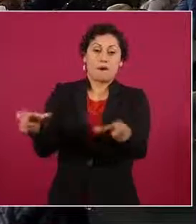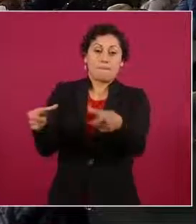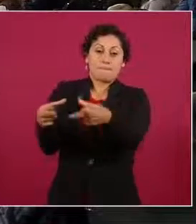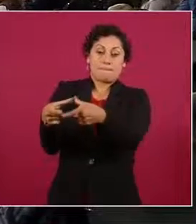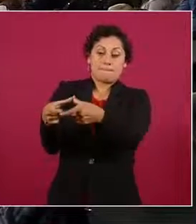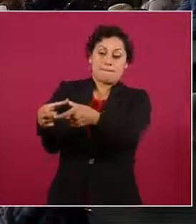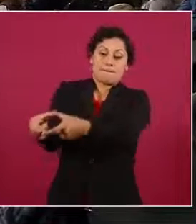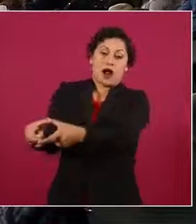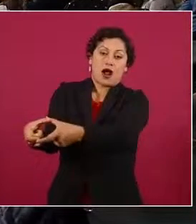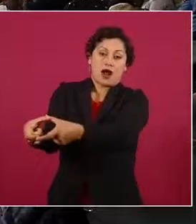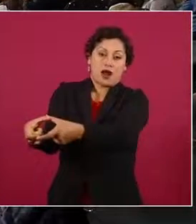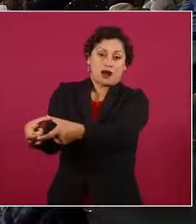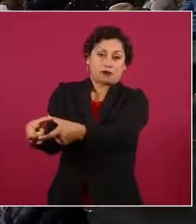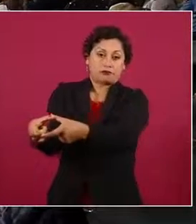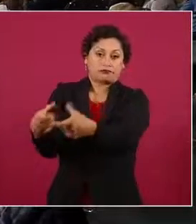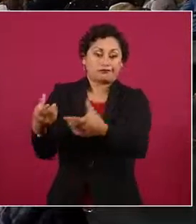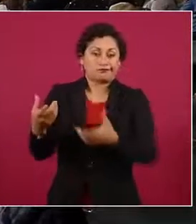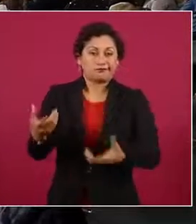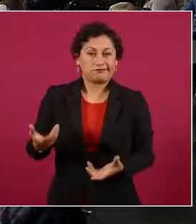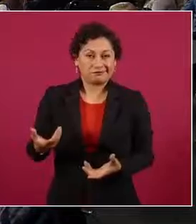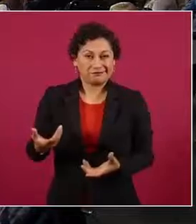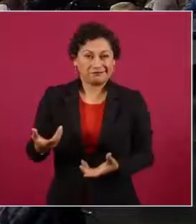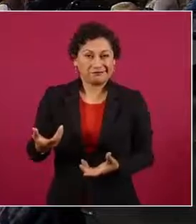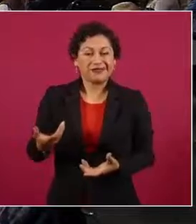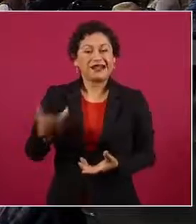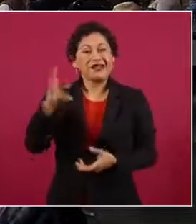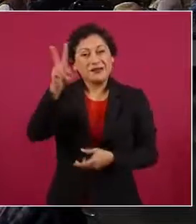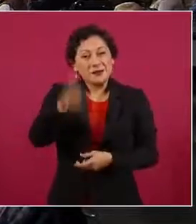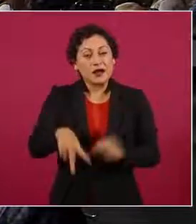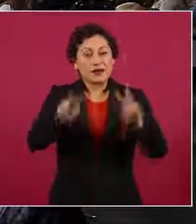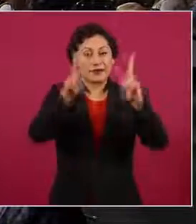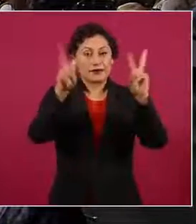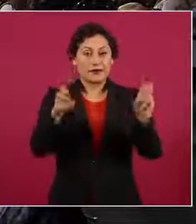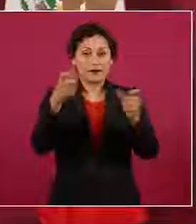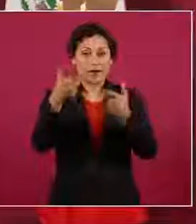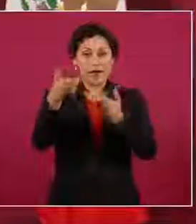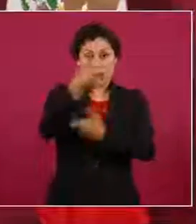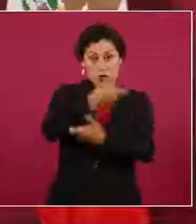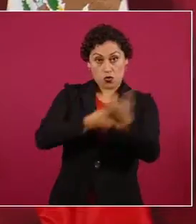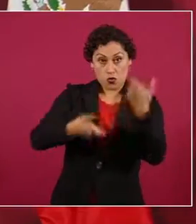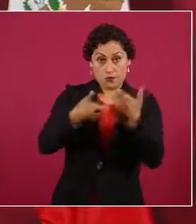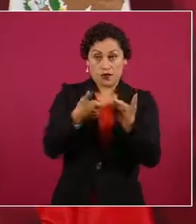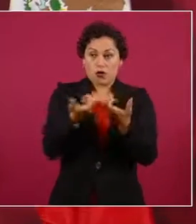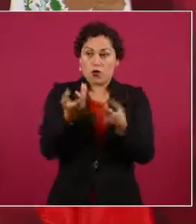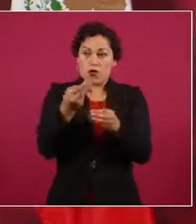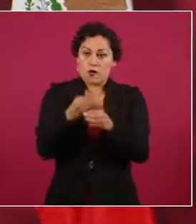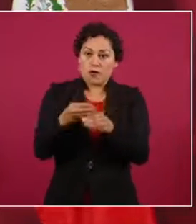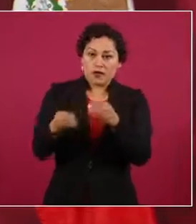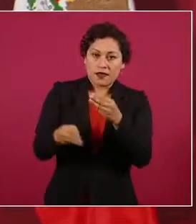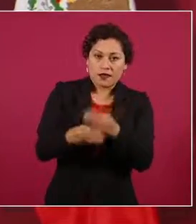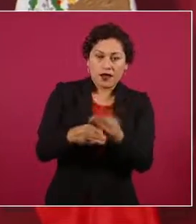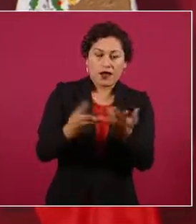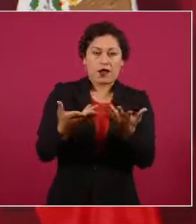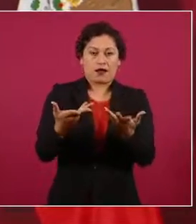Y no solo es un asunto económico, material, es un pensamiento conservador.